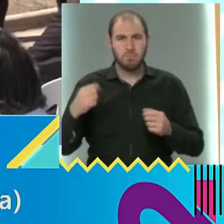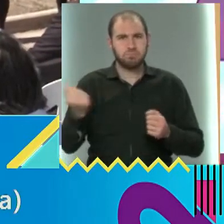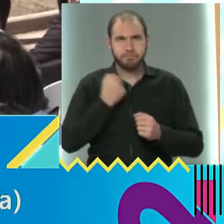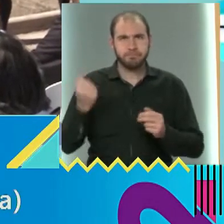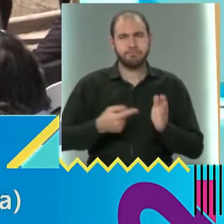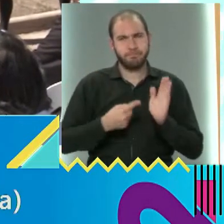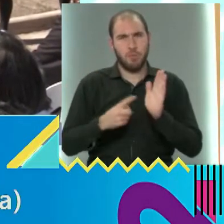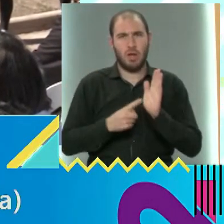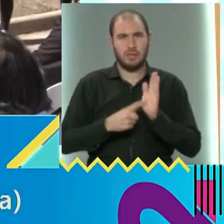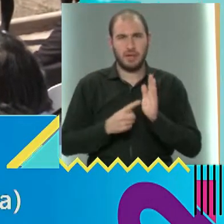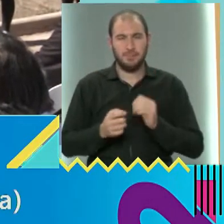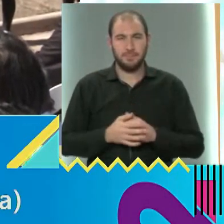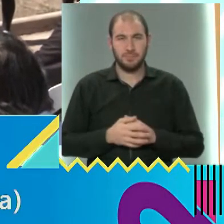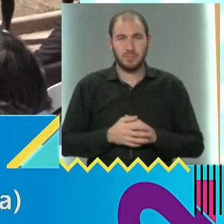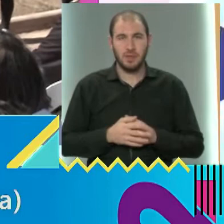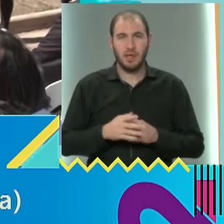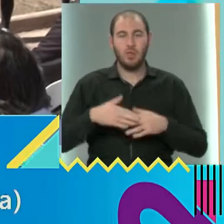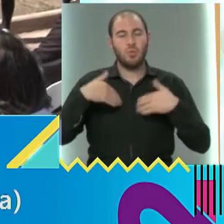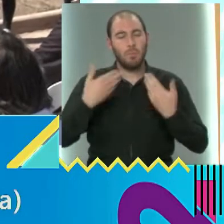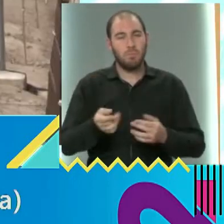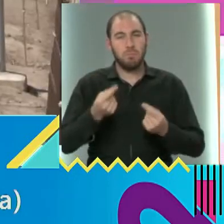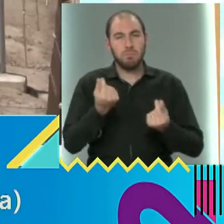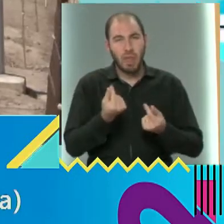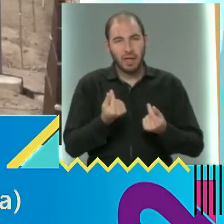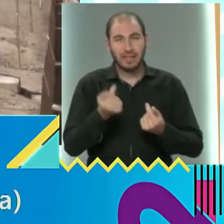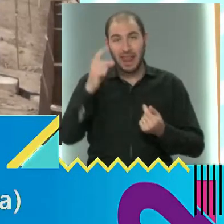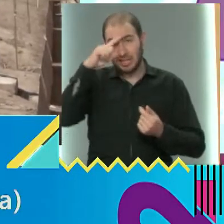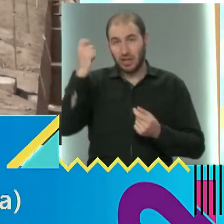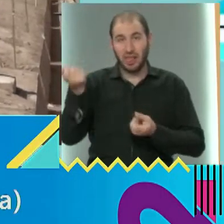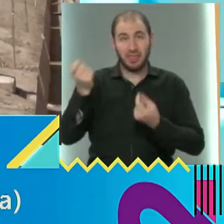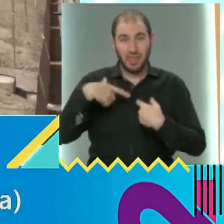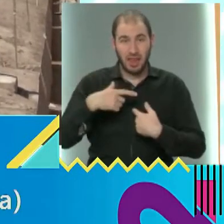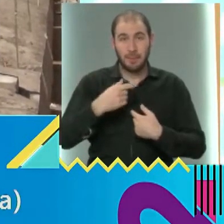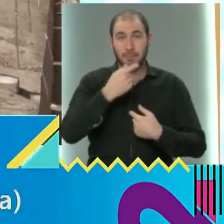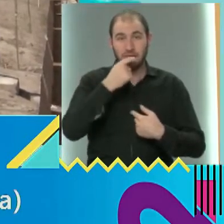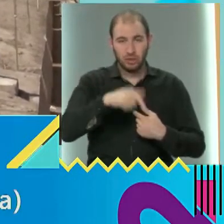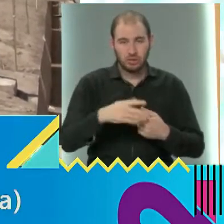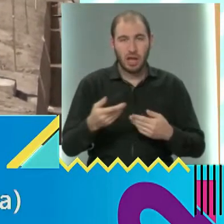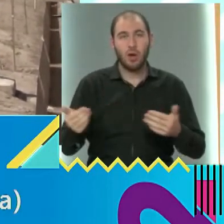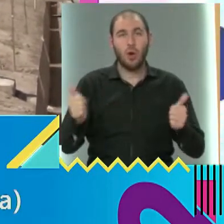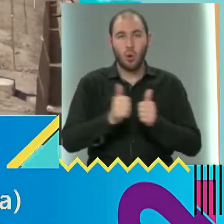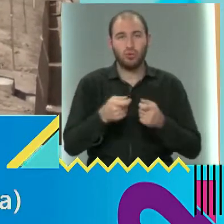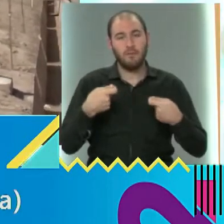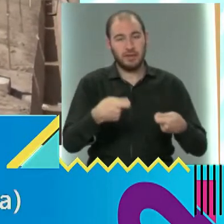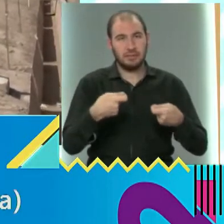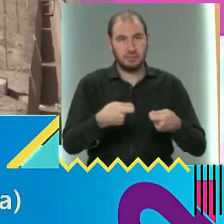grande. Más allá de los recursos de nación, donde la provincia acompaña con financiamiento, lanzar